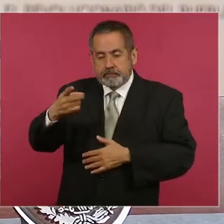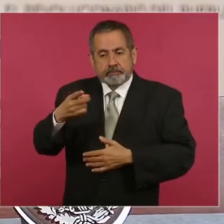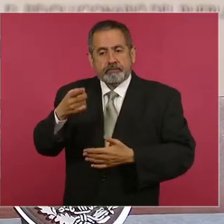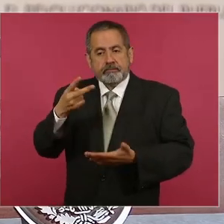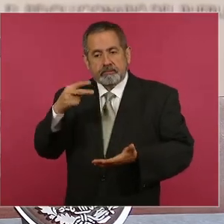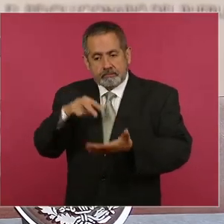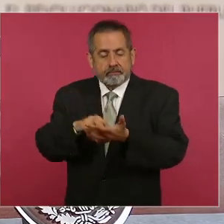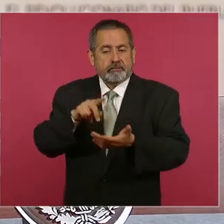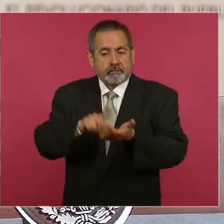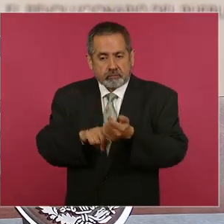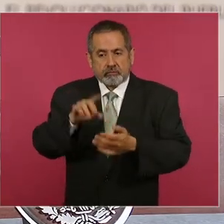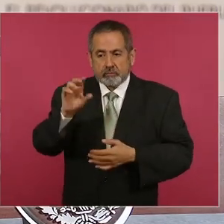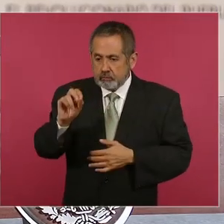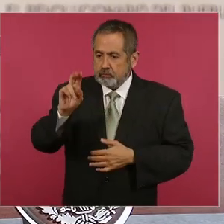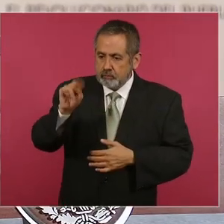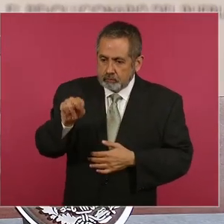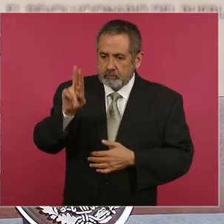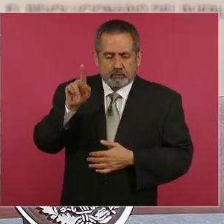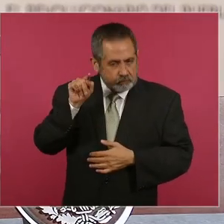ONU,